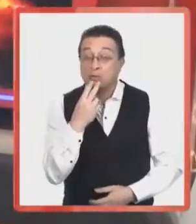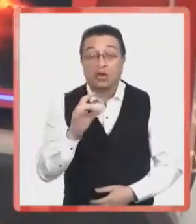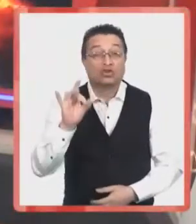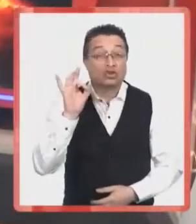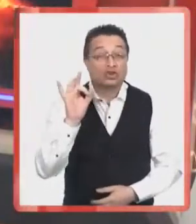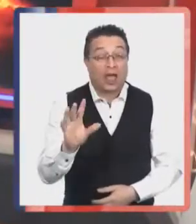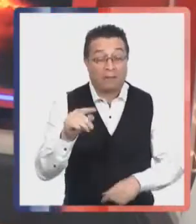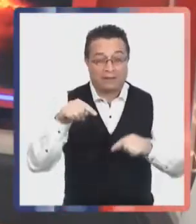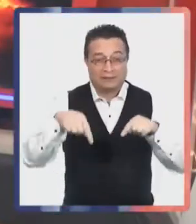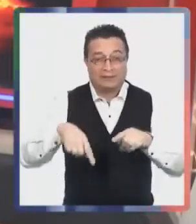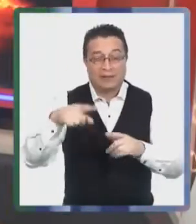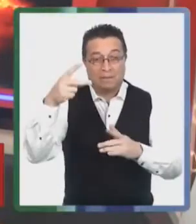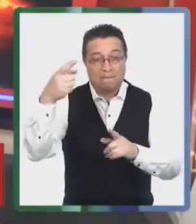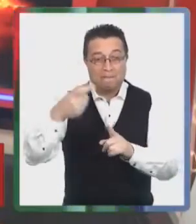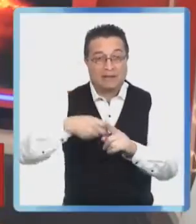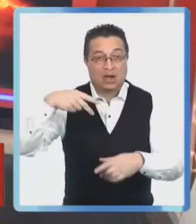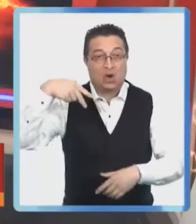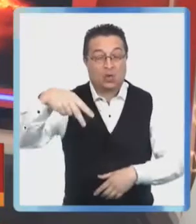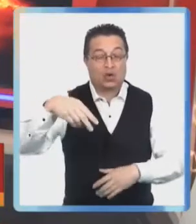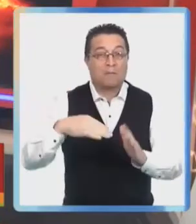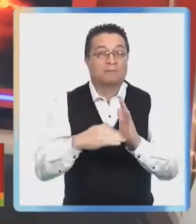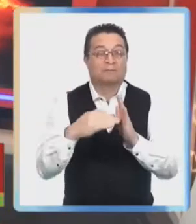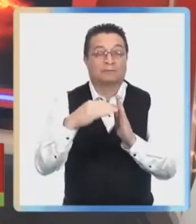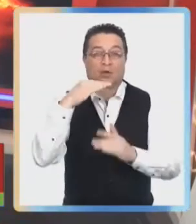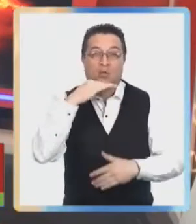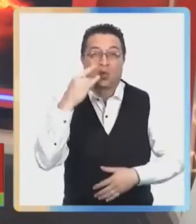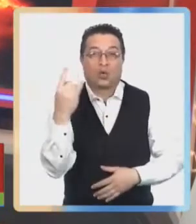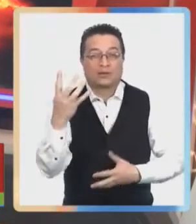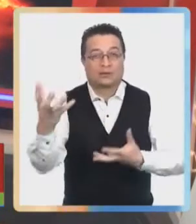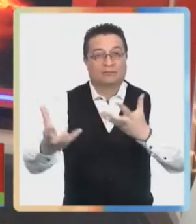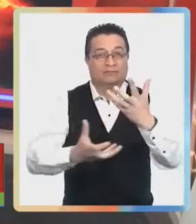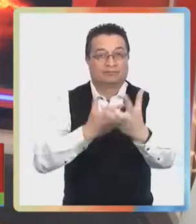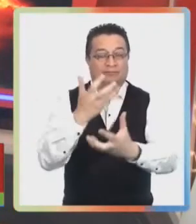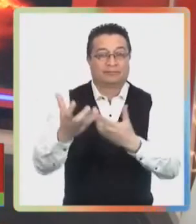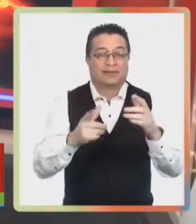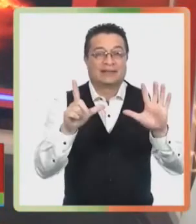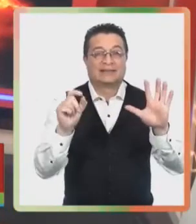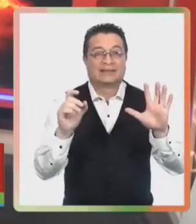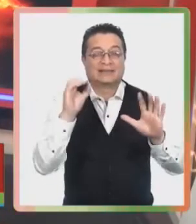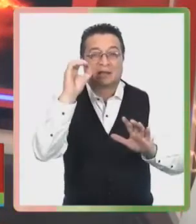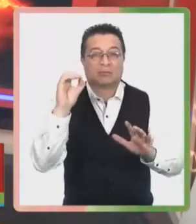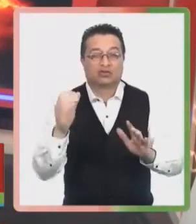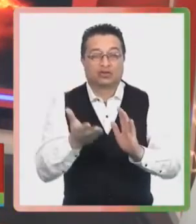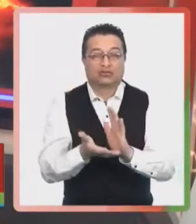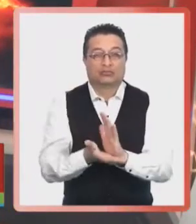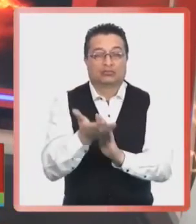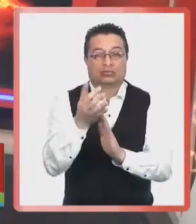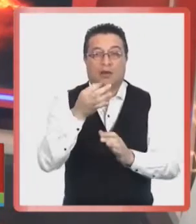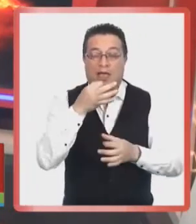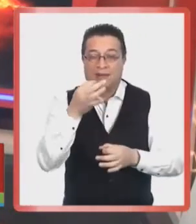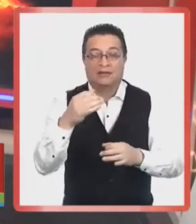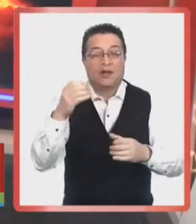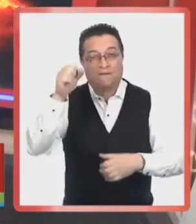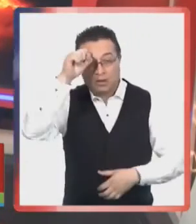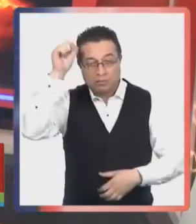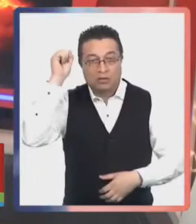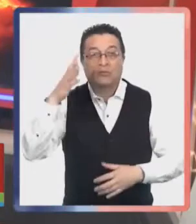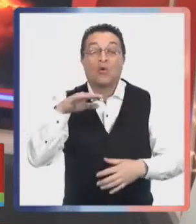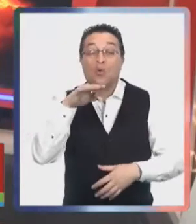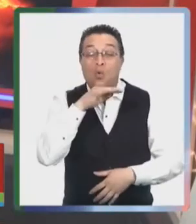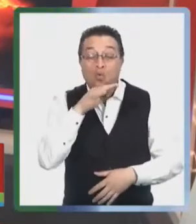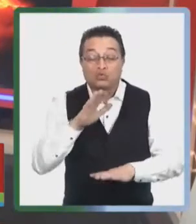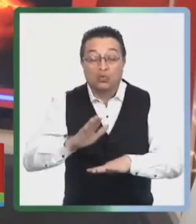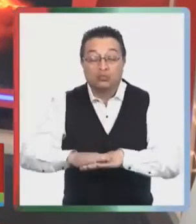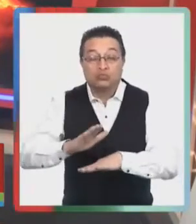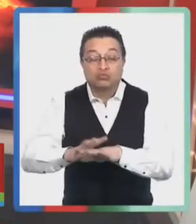En Puerto Montt, solo durante este mes de junio aumentaron las emergencias por incendios en 70% según los datos de bomberos. El